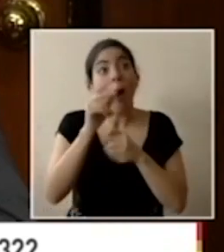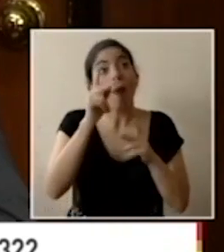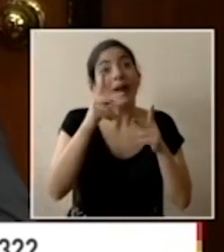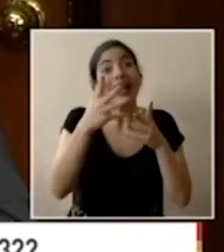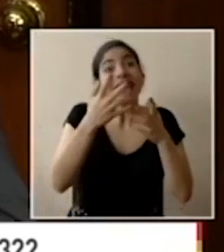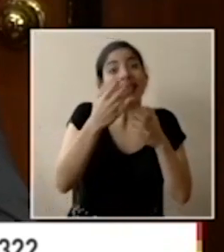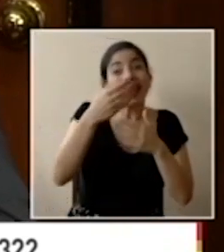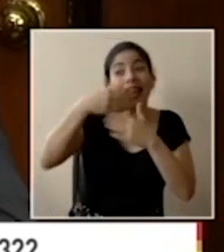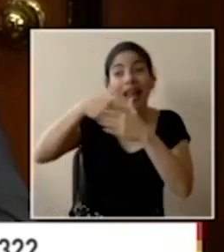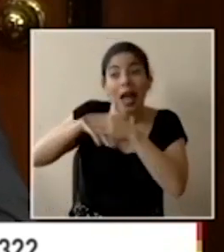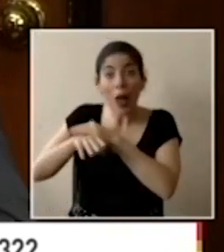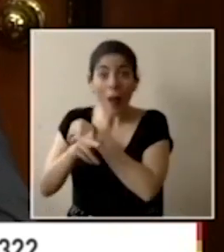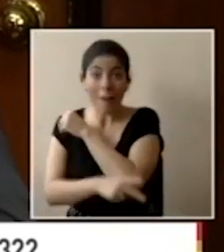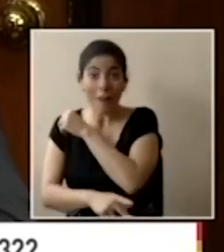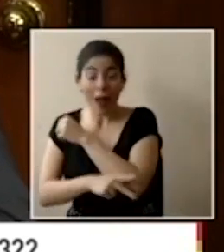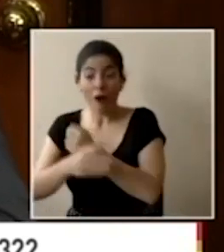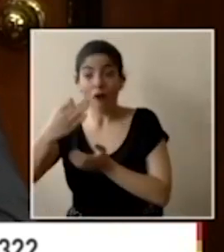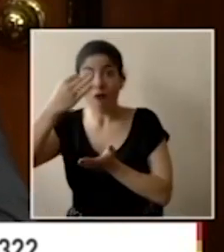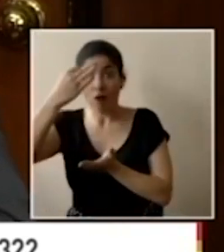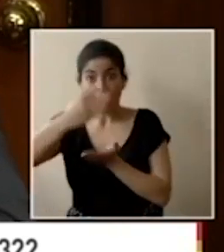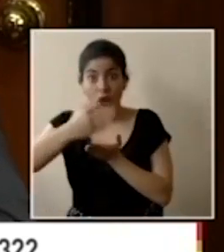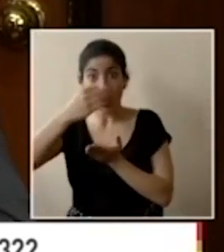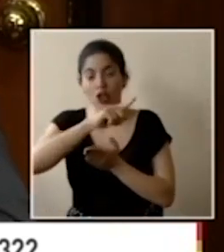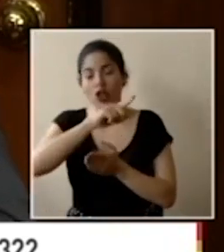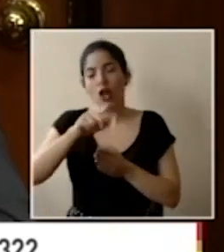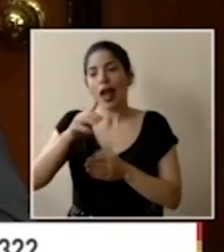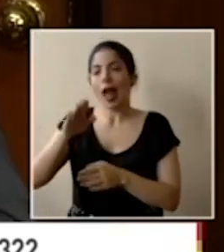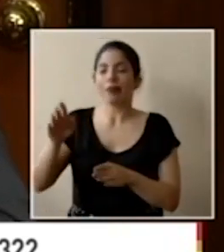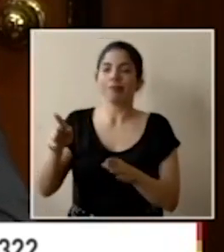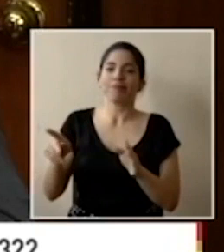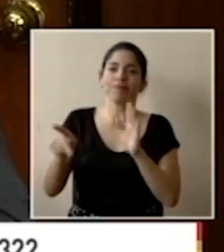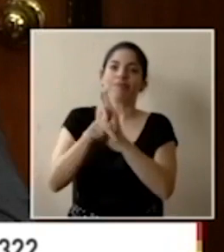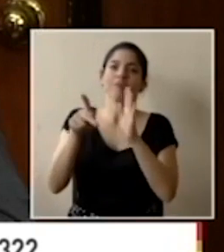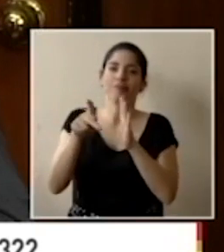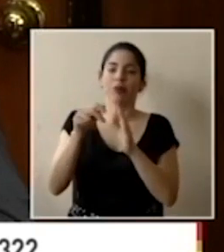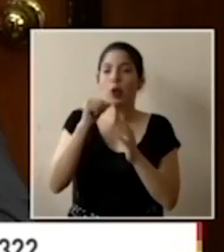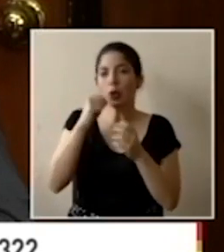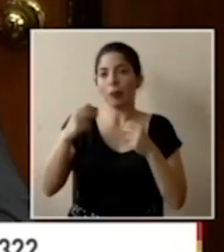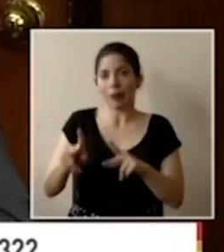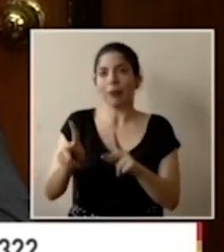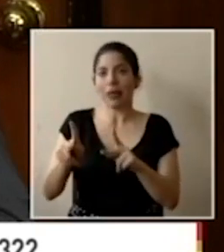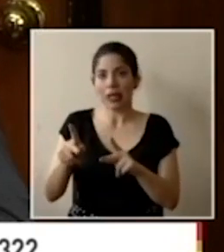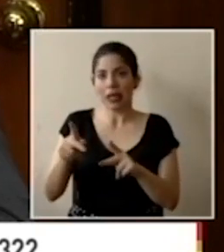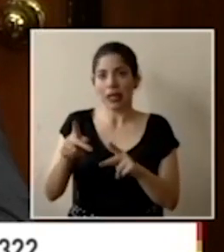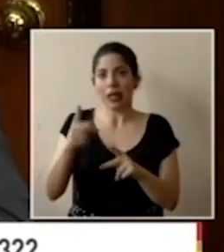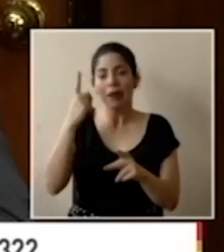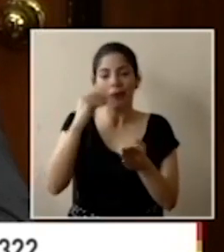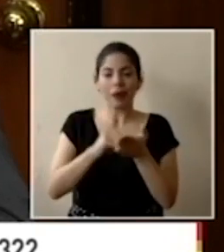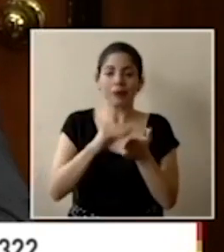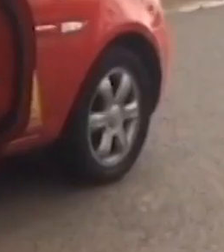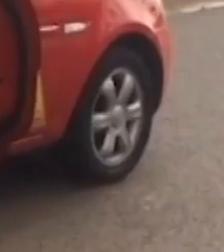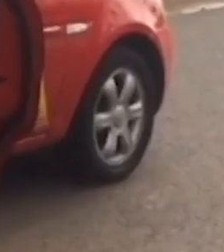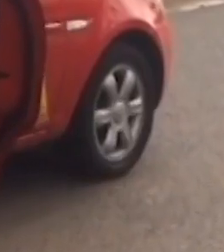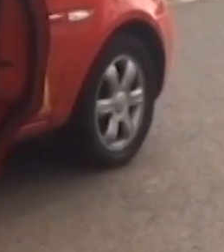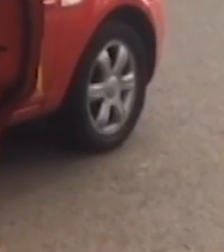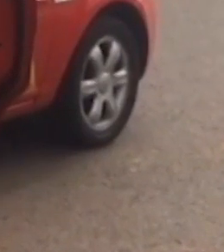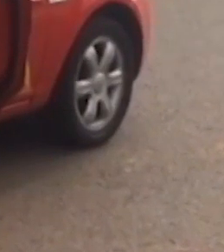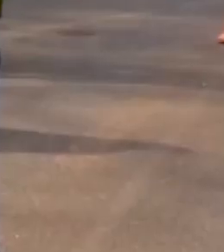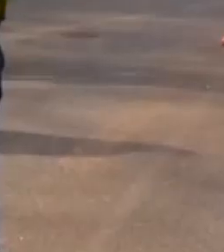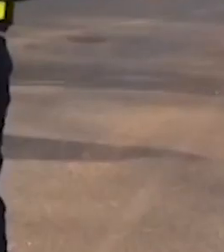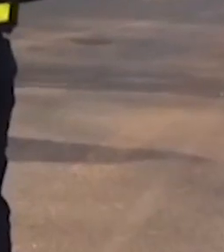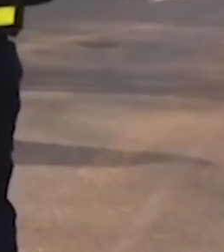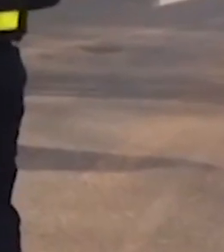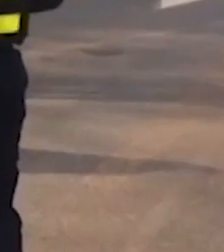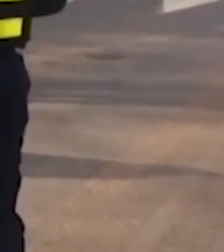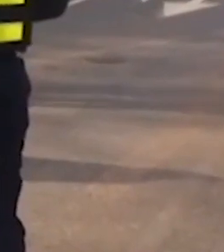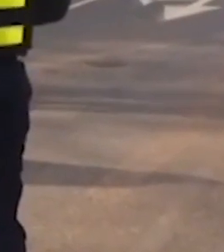sector fronterizo, y se procedió al rechazo de los mismos para dejar algún tipo de formalidad. La Fuerza Pública, la